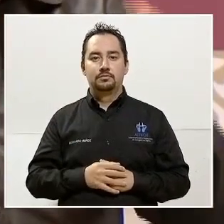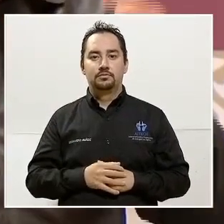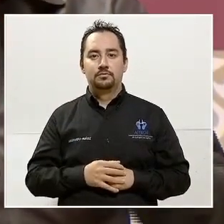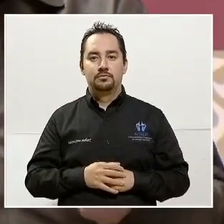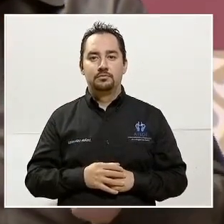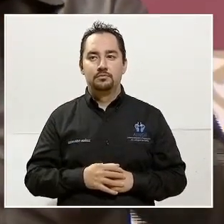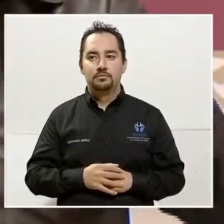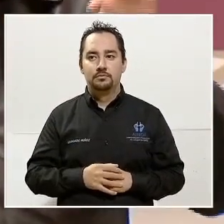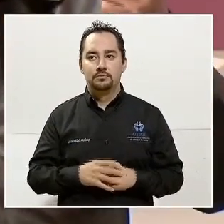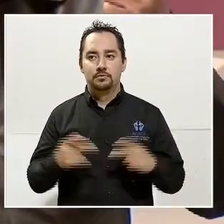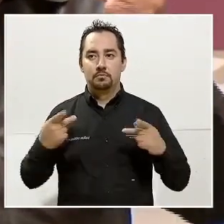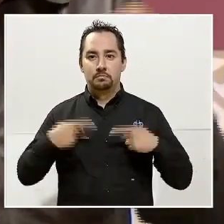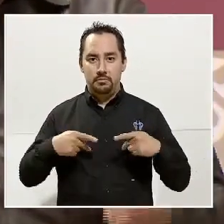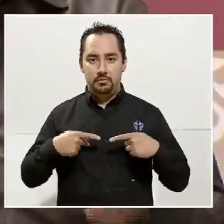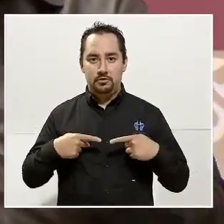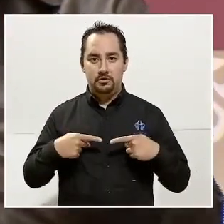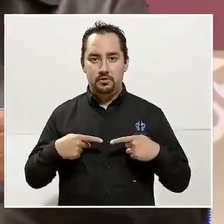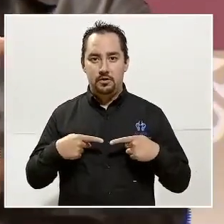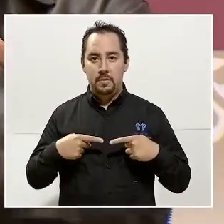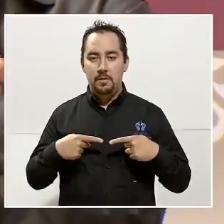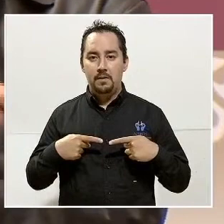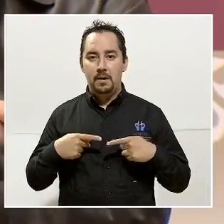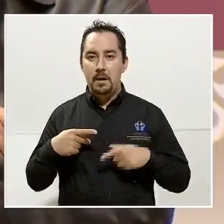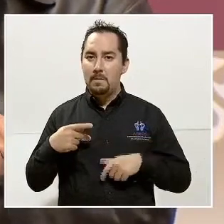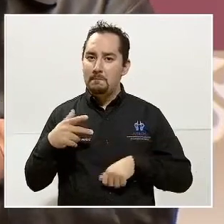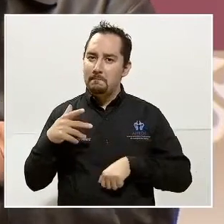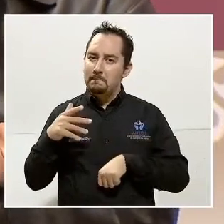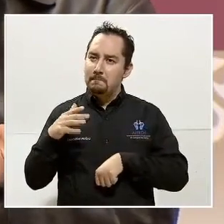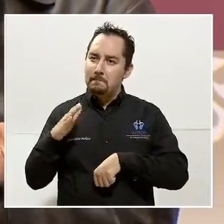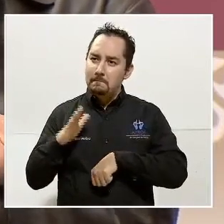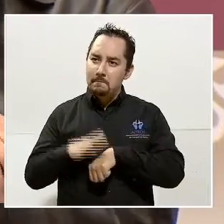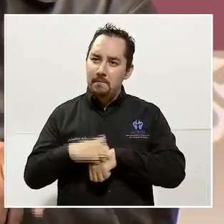a los sectores más